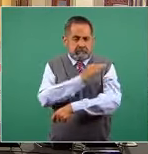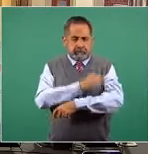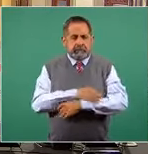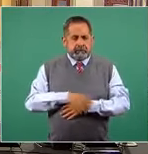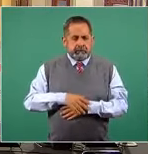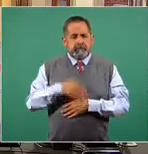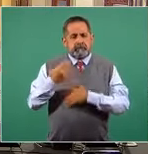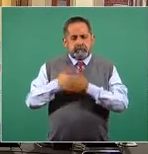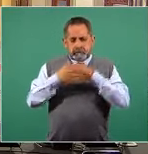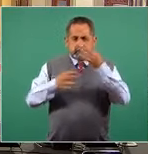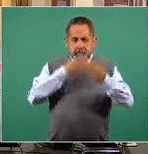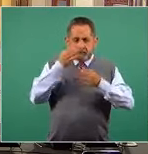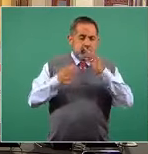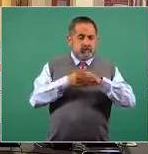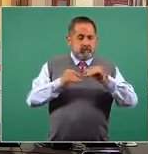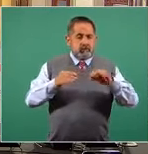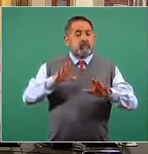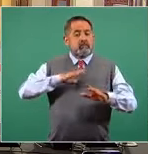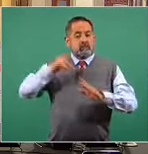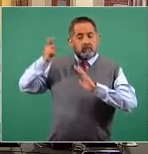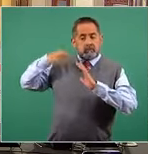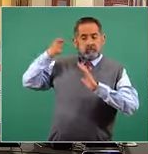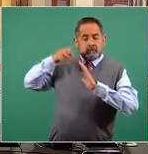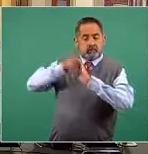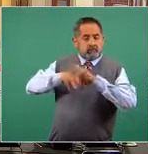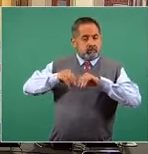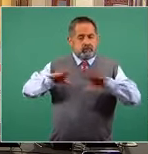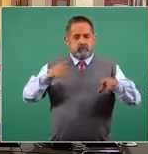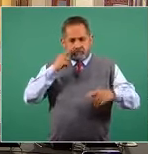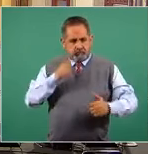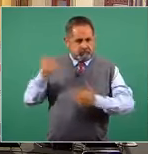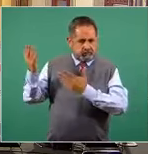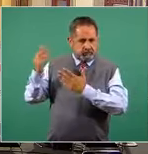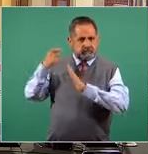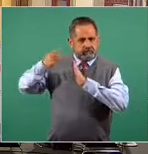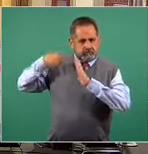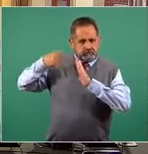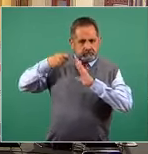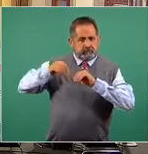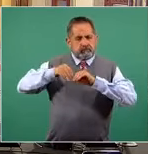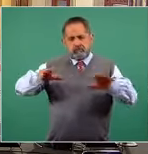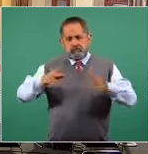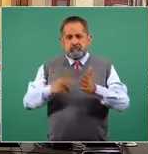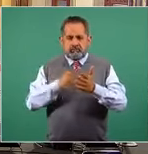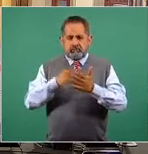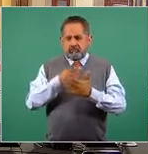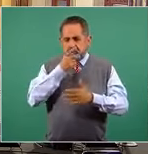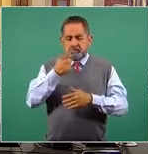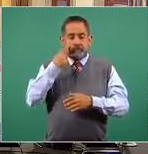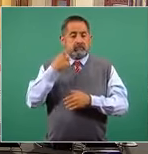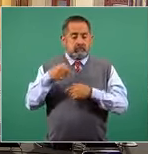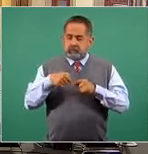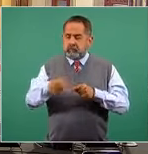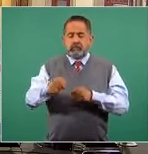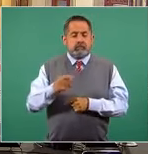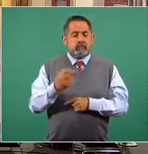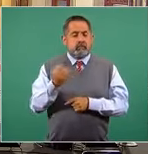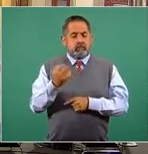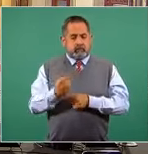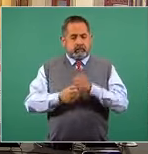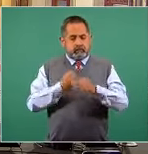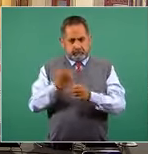favor, que tenemos un video sobre esta campaña, vamos a verlo y de aquí vamos a estar insistiendo en esto hasta junio de